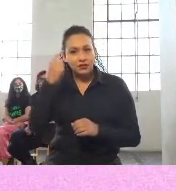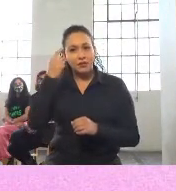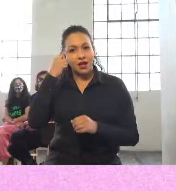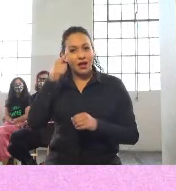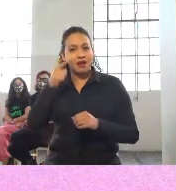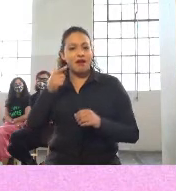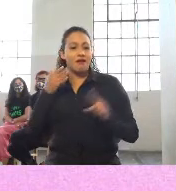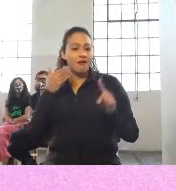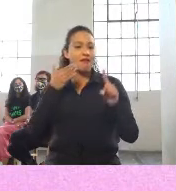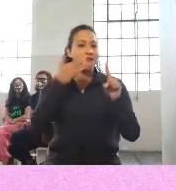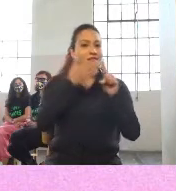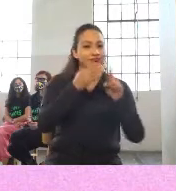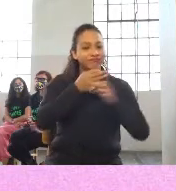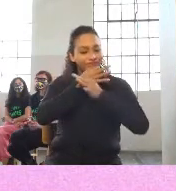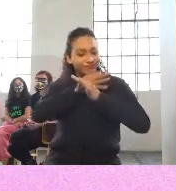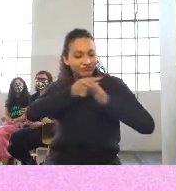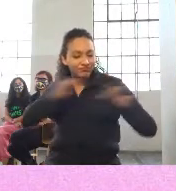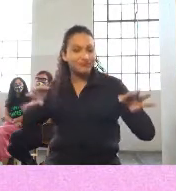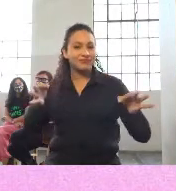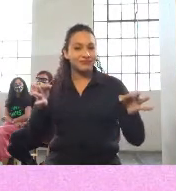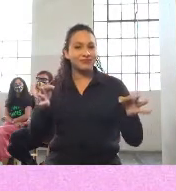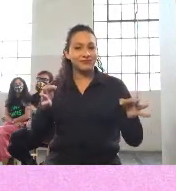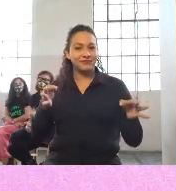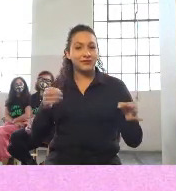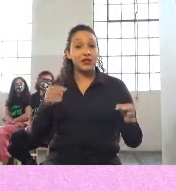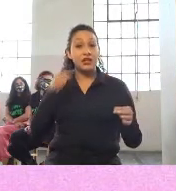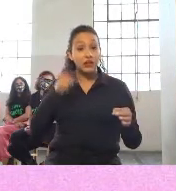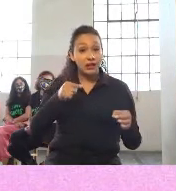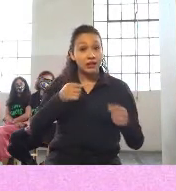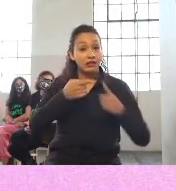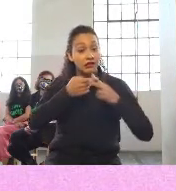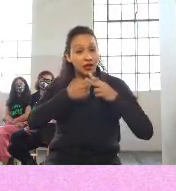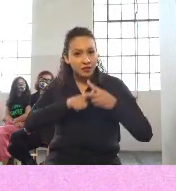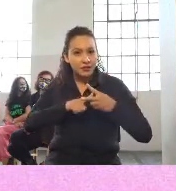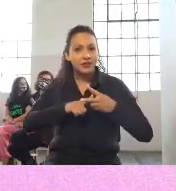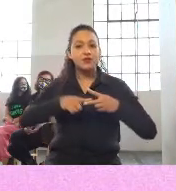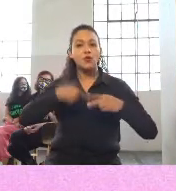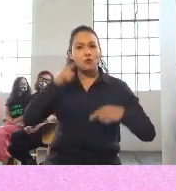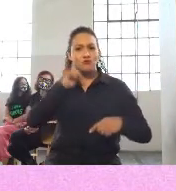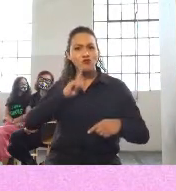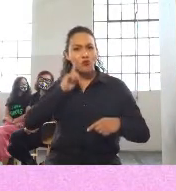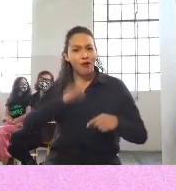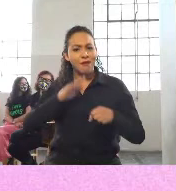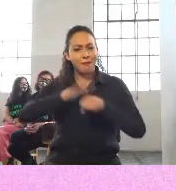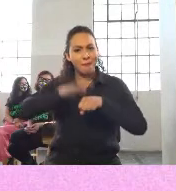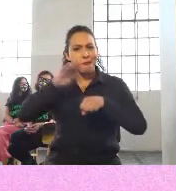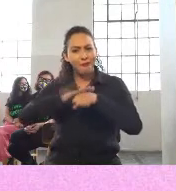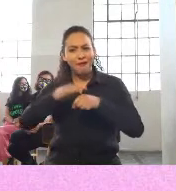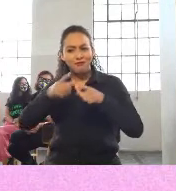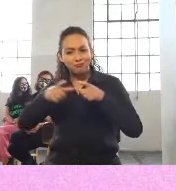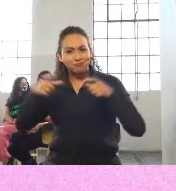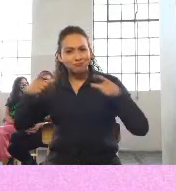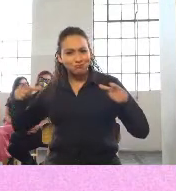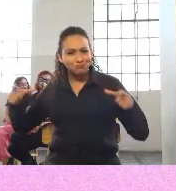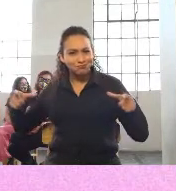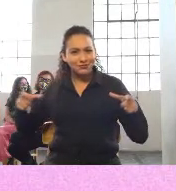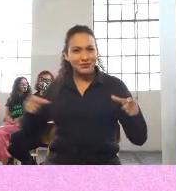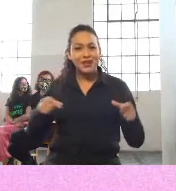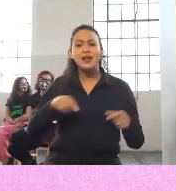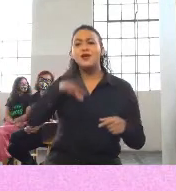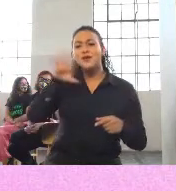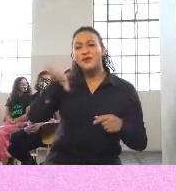pieza. Pues a partir de ahí se desencadenaron otras acciones u otros